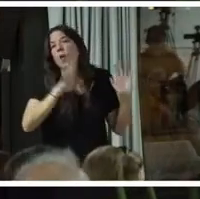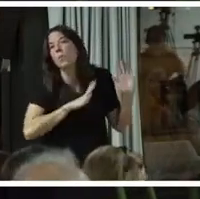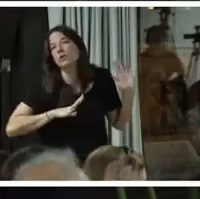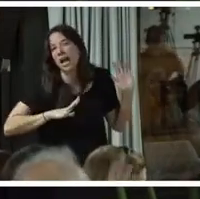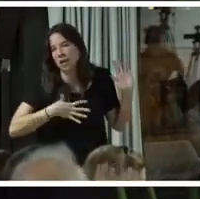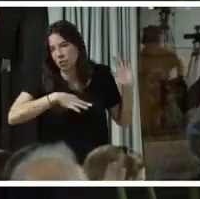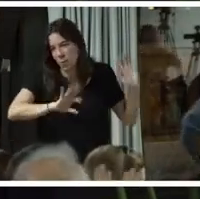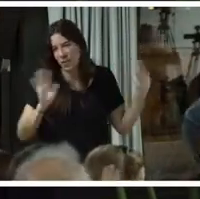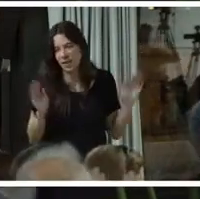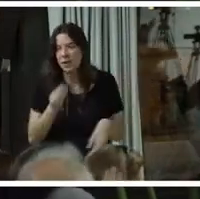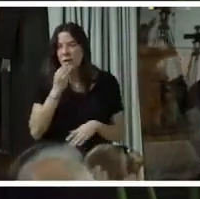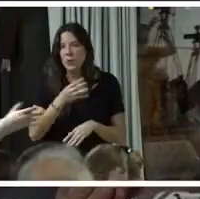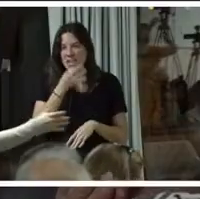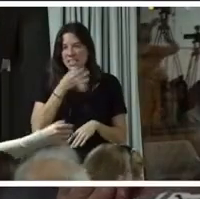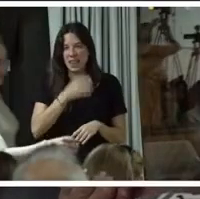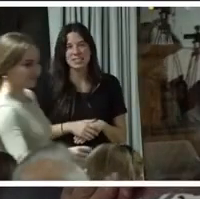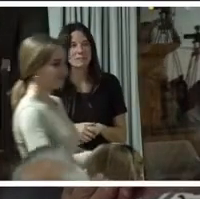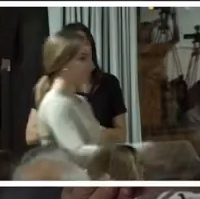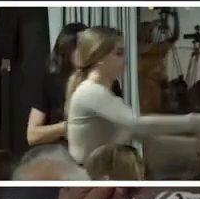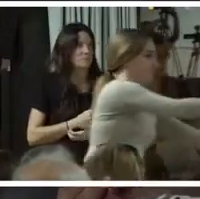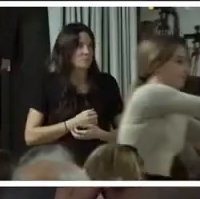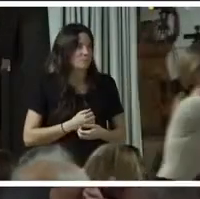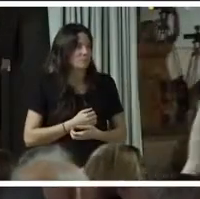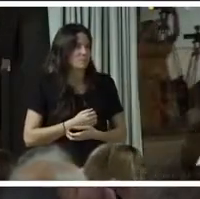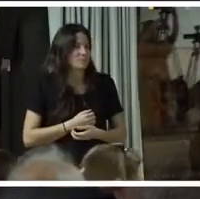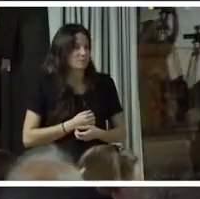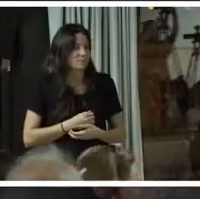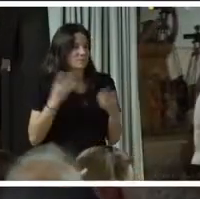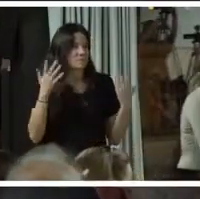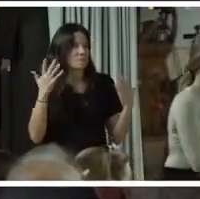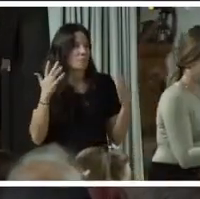Muy buenas tardes Gracias compañer